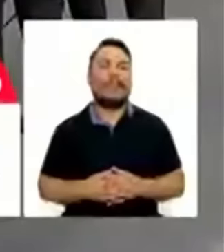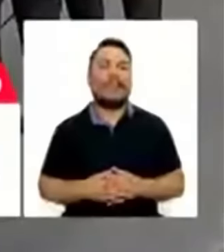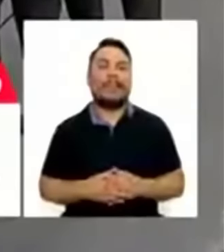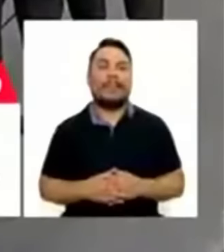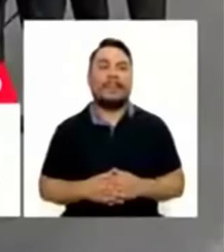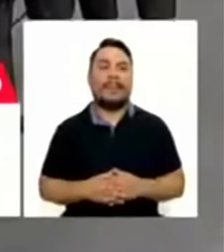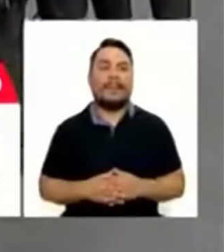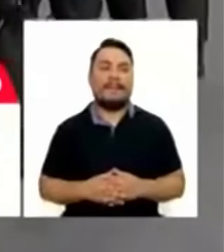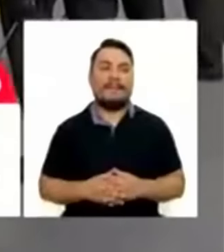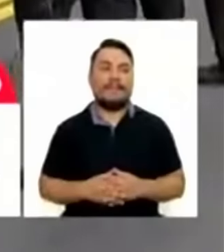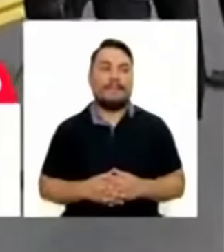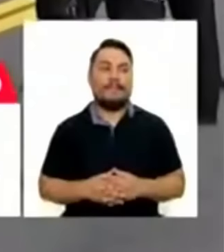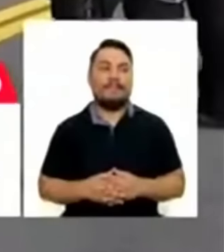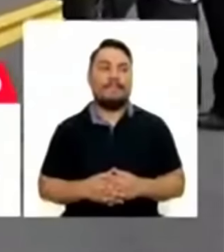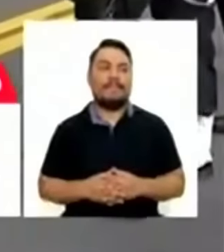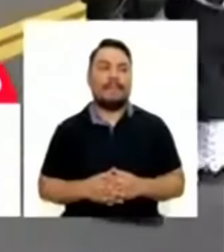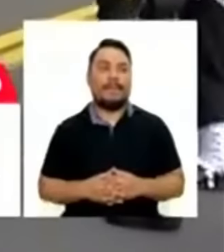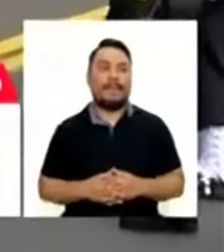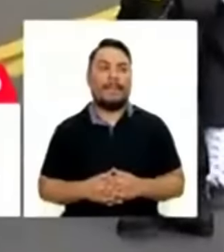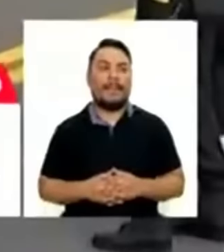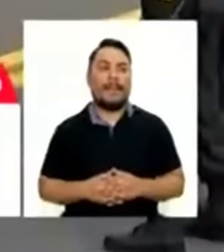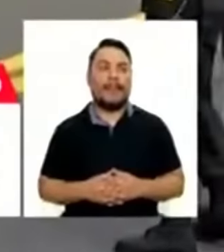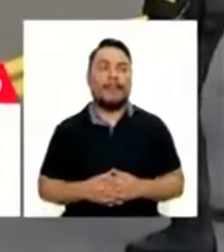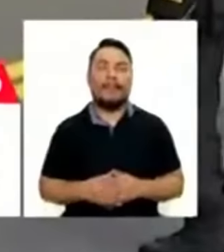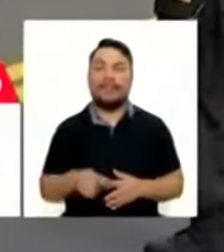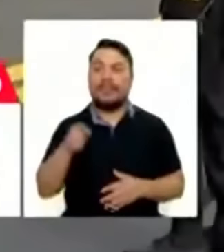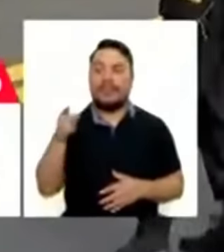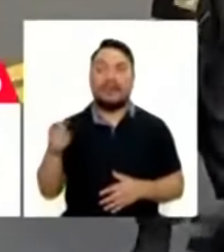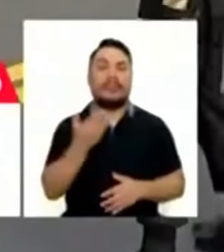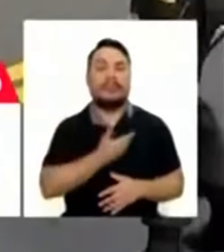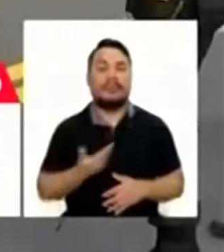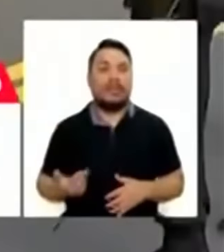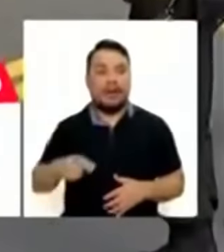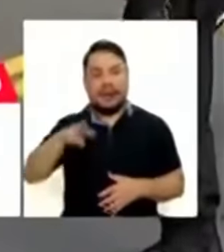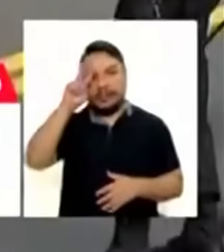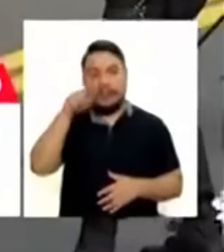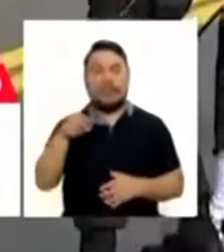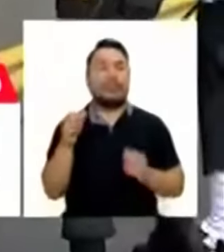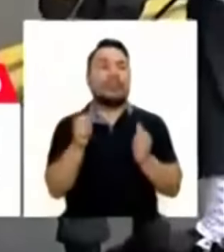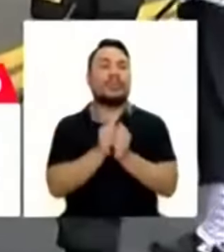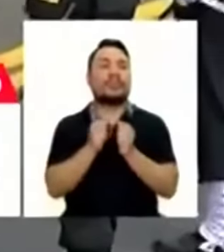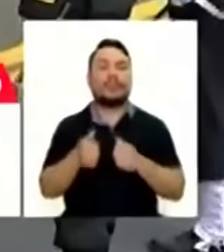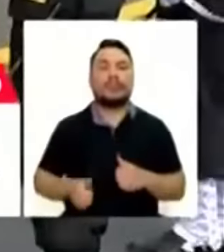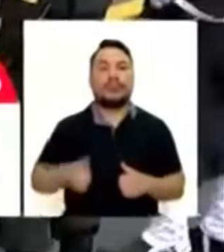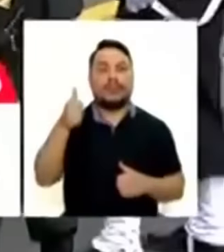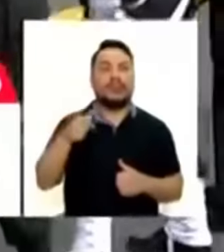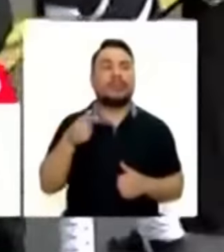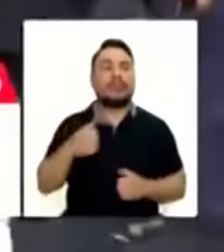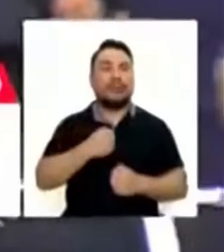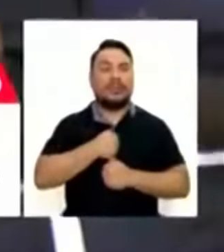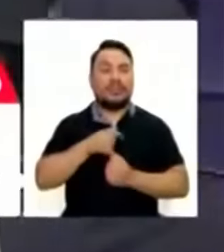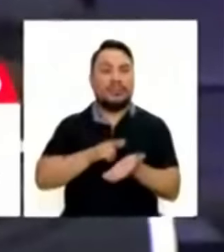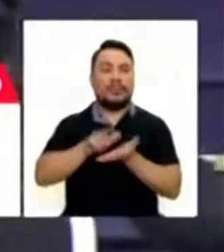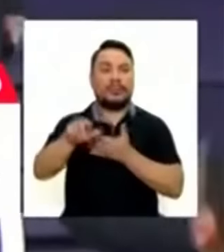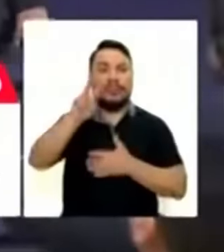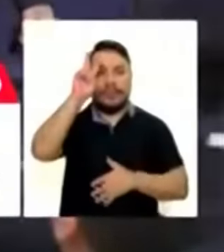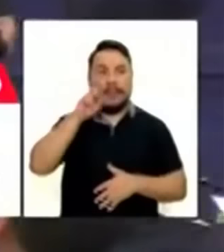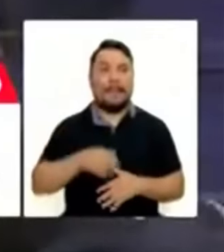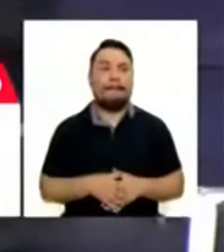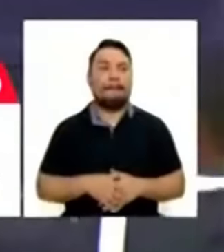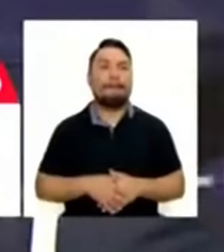Como parte del acto protocolar, la Presidenta Dina Boluarte, acompañada por el Comandante General de la Fuerza Aérea del